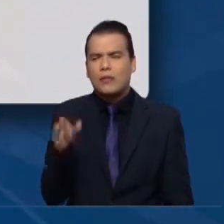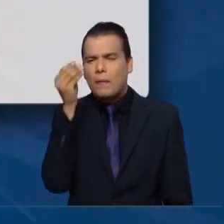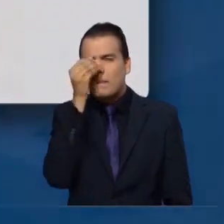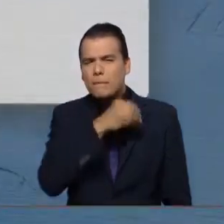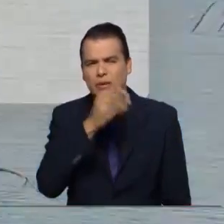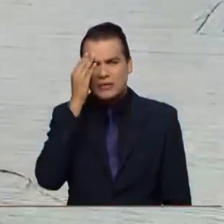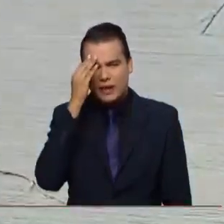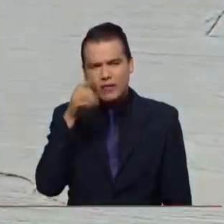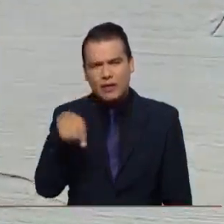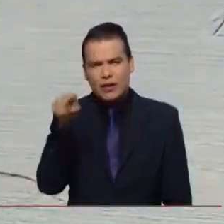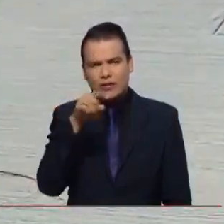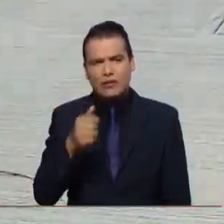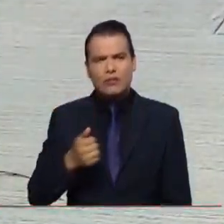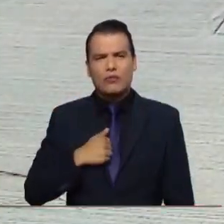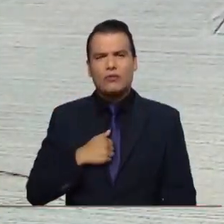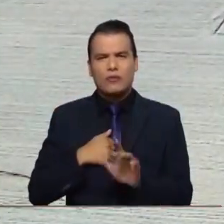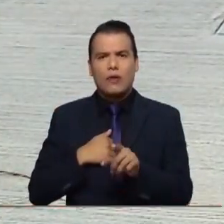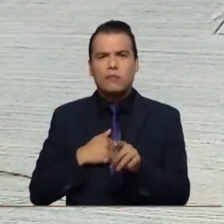Solitarios